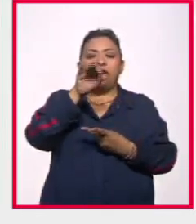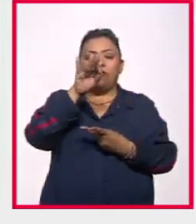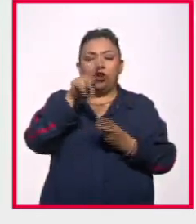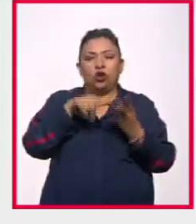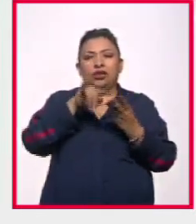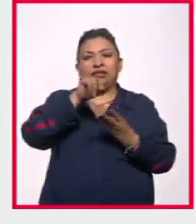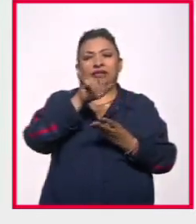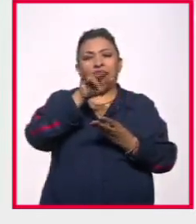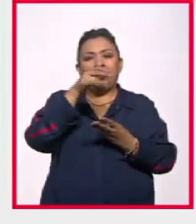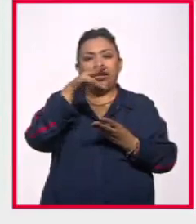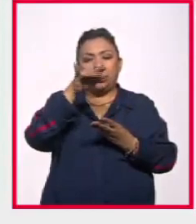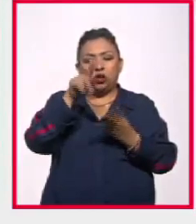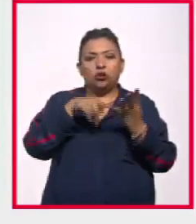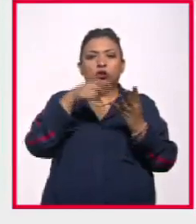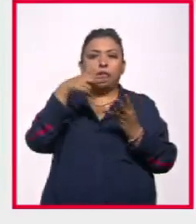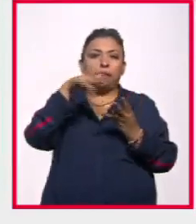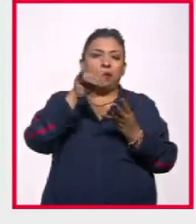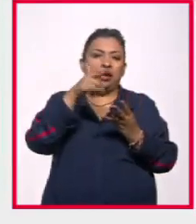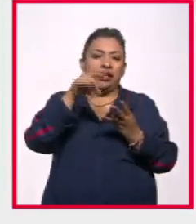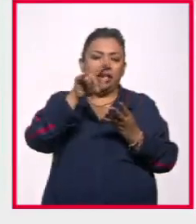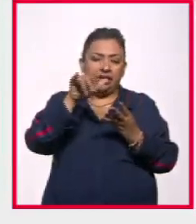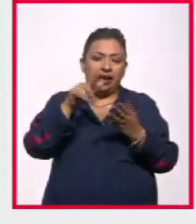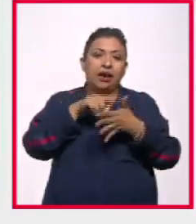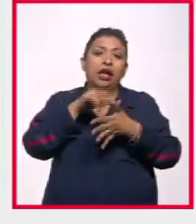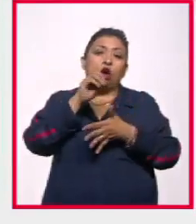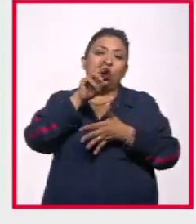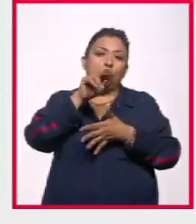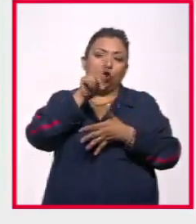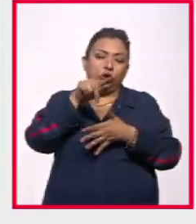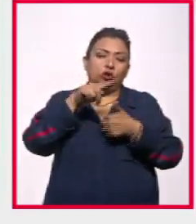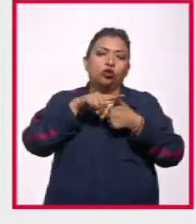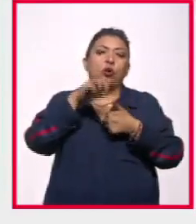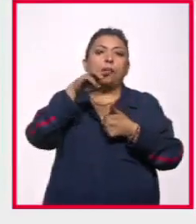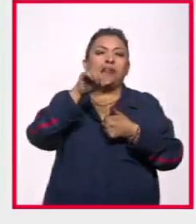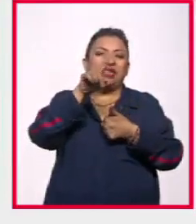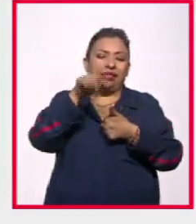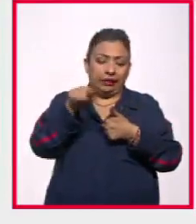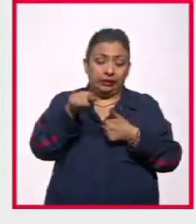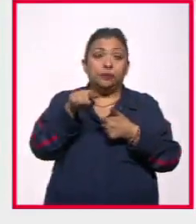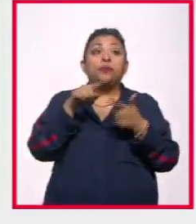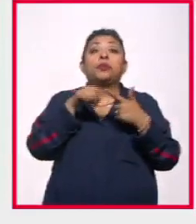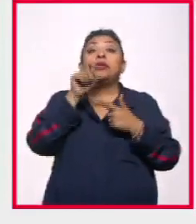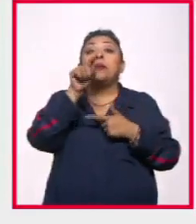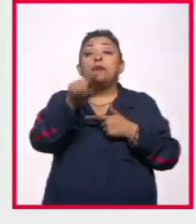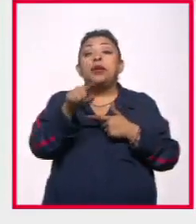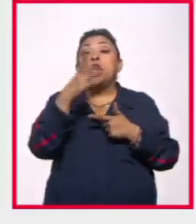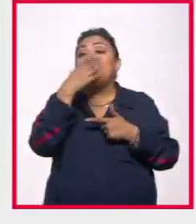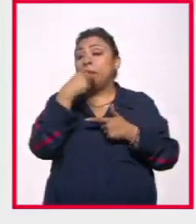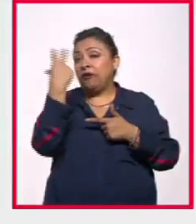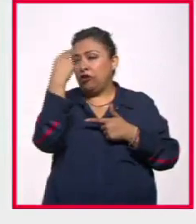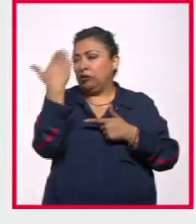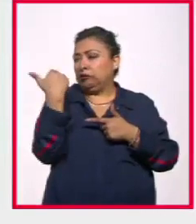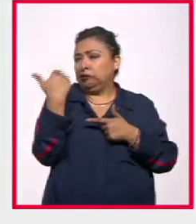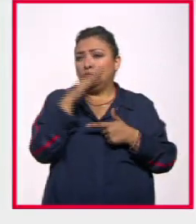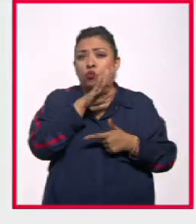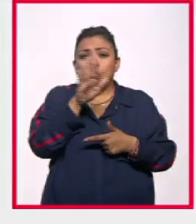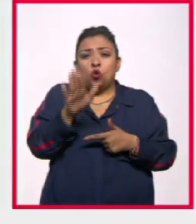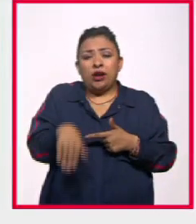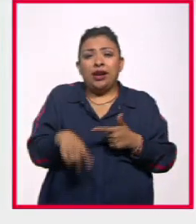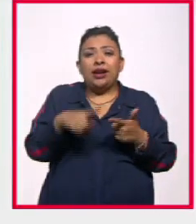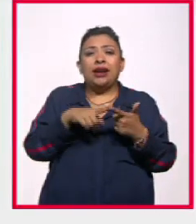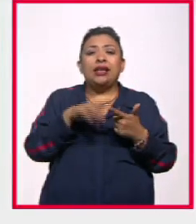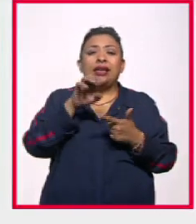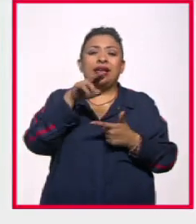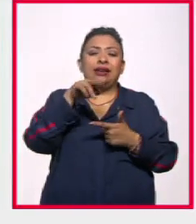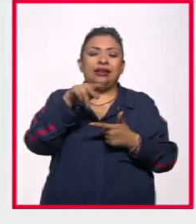Javier Hinojosa, Magali Lara, José Clemente Orozco y Leopoldo Méndez, así como obras del fotógrafo recientemente fallecido